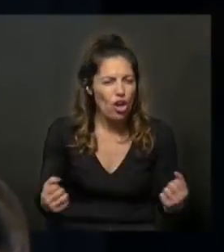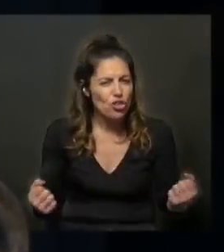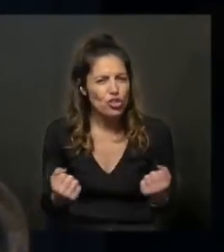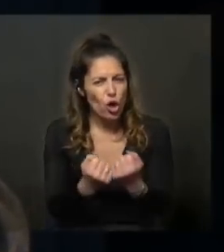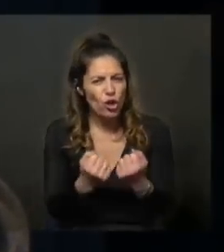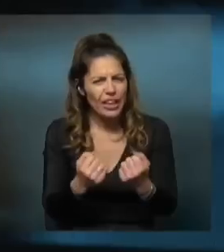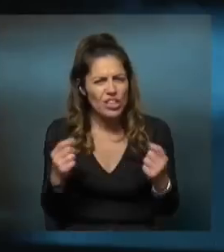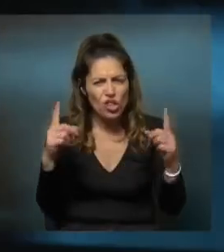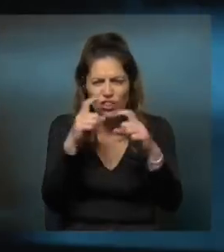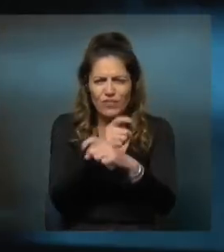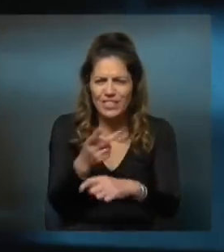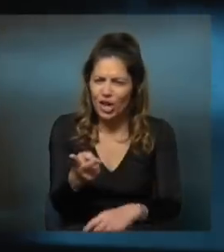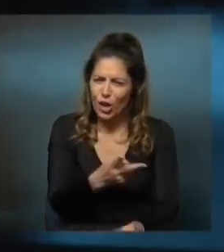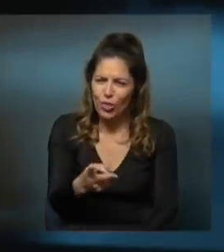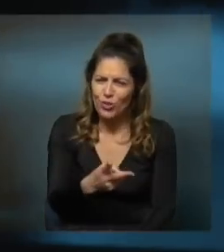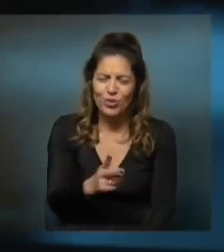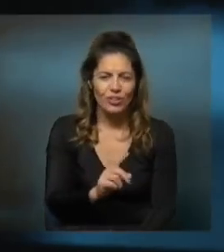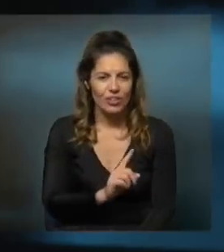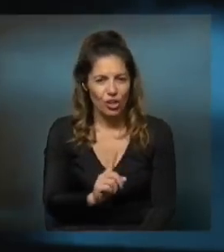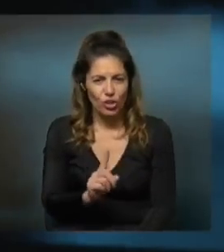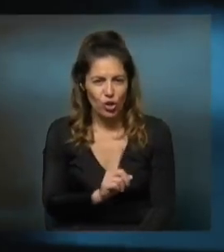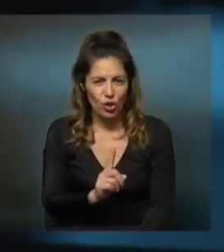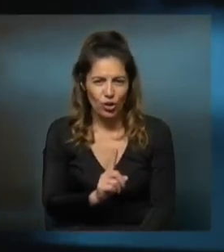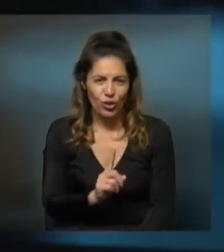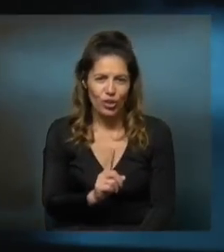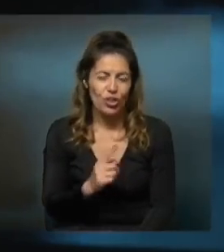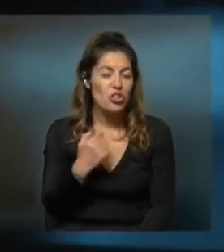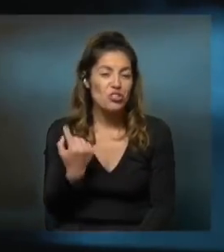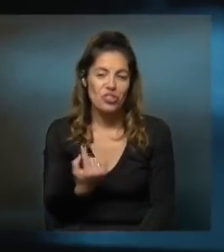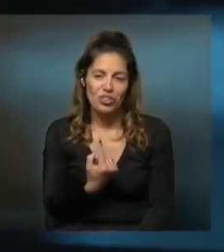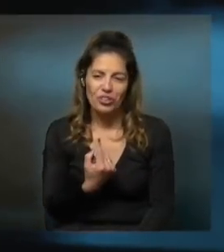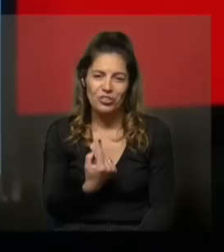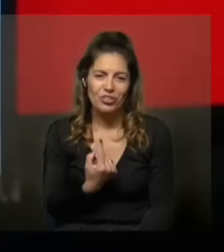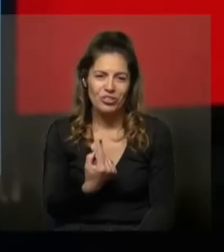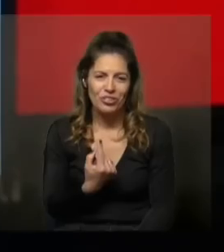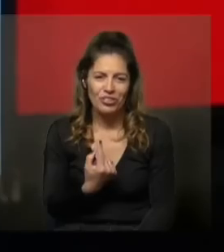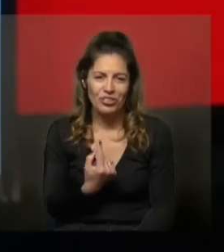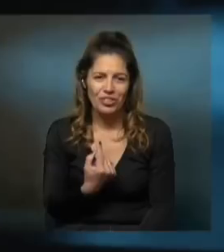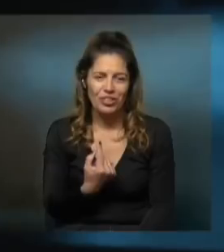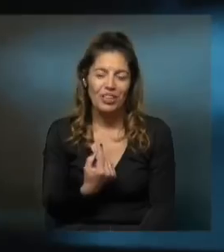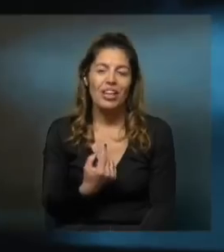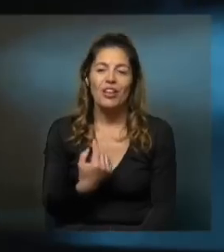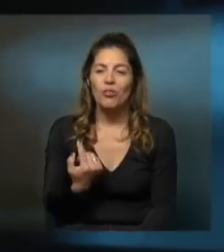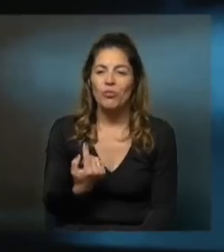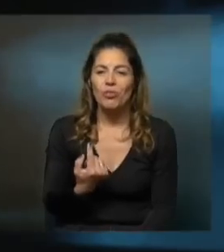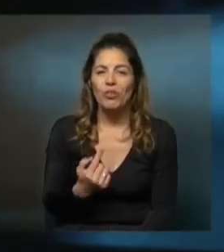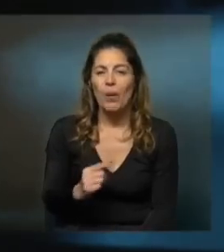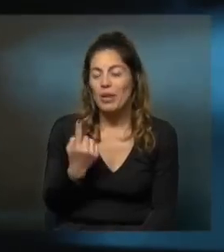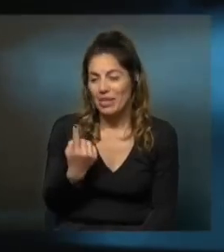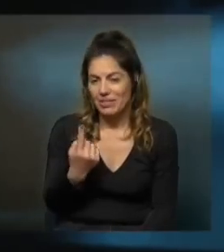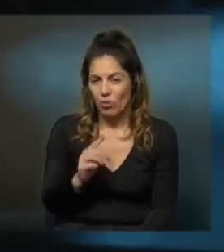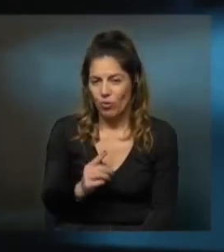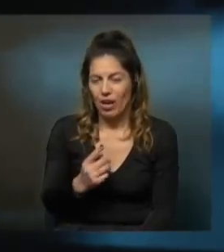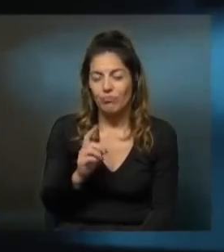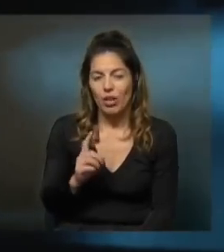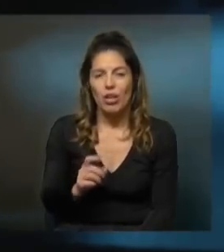difíciles no nosotros tenemos una una premisa Por así decirlo que en las obras no